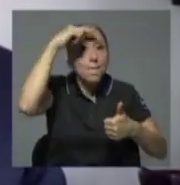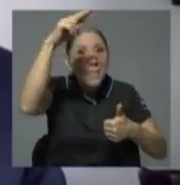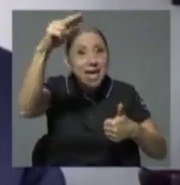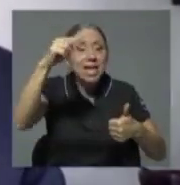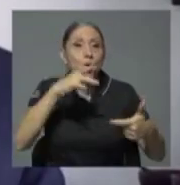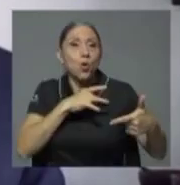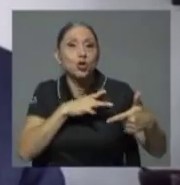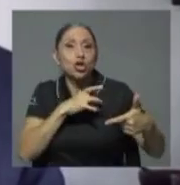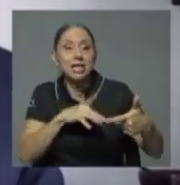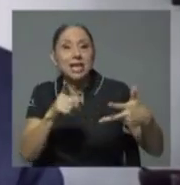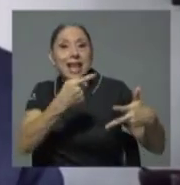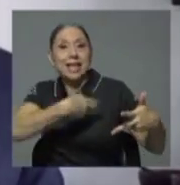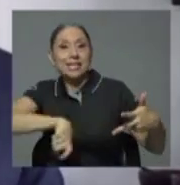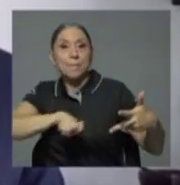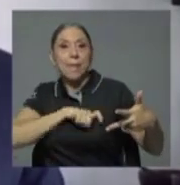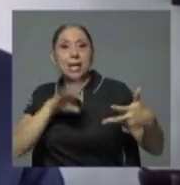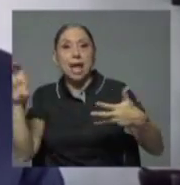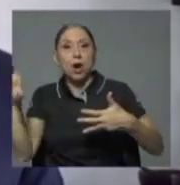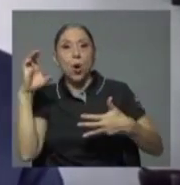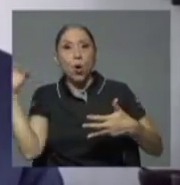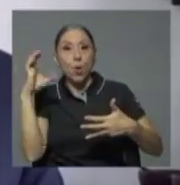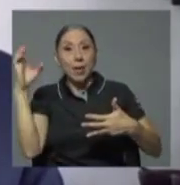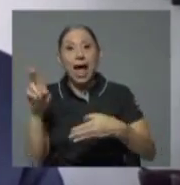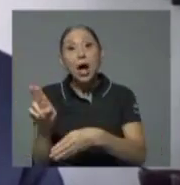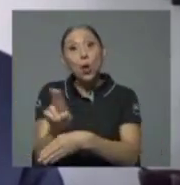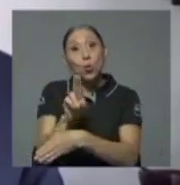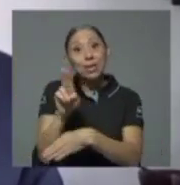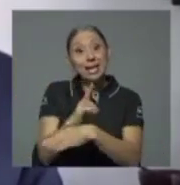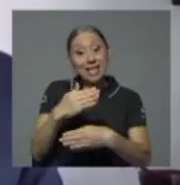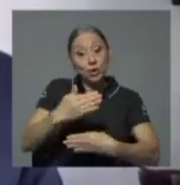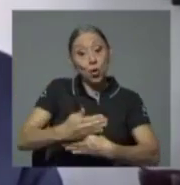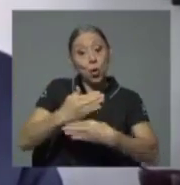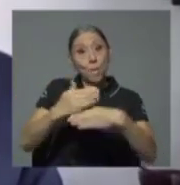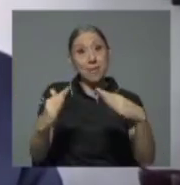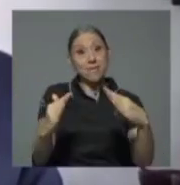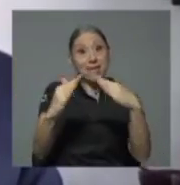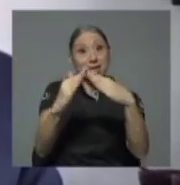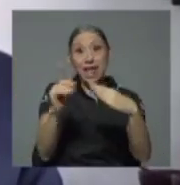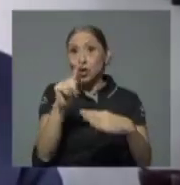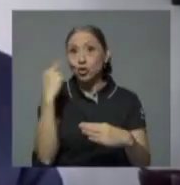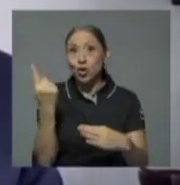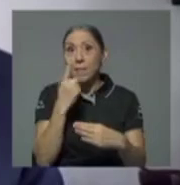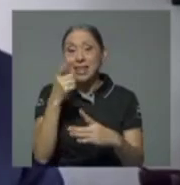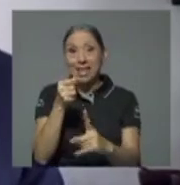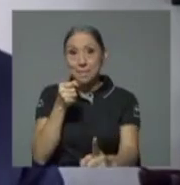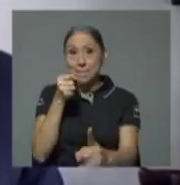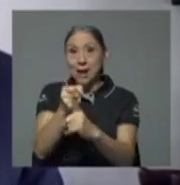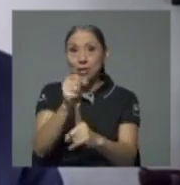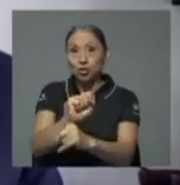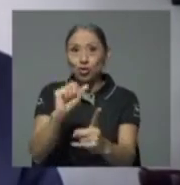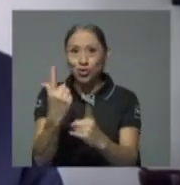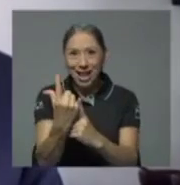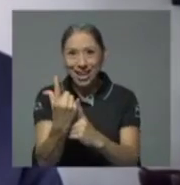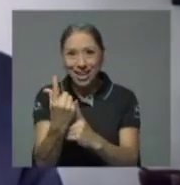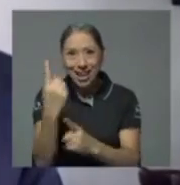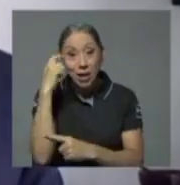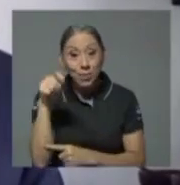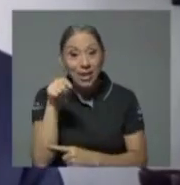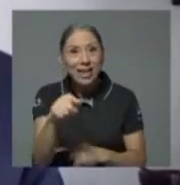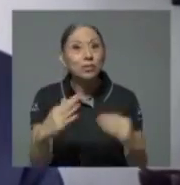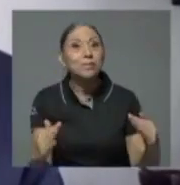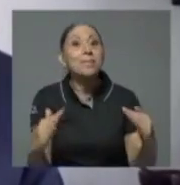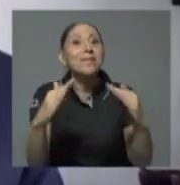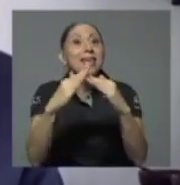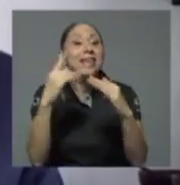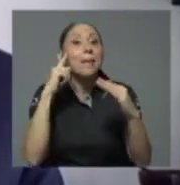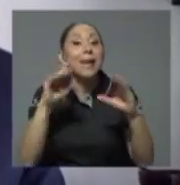Colombia, están utilizando la vivienda no solamente con un impacto social, porque aquí estamos hablando de vivienda de clase media y